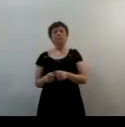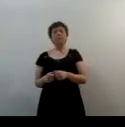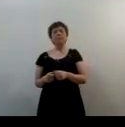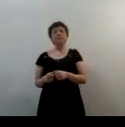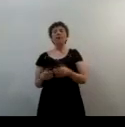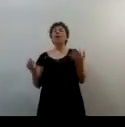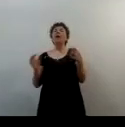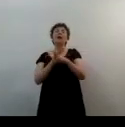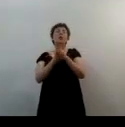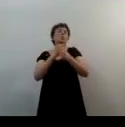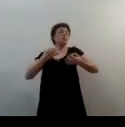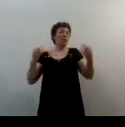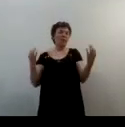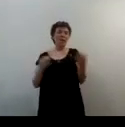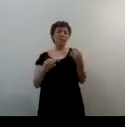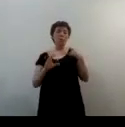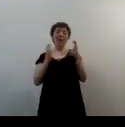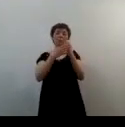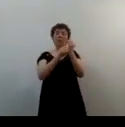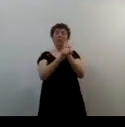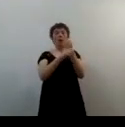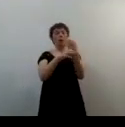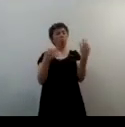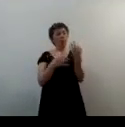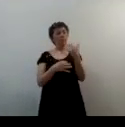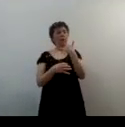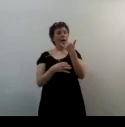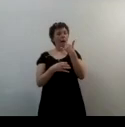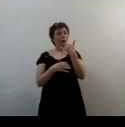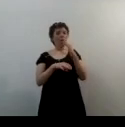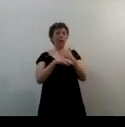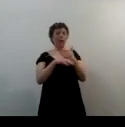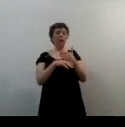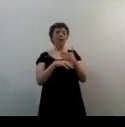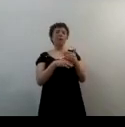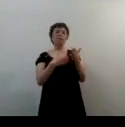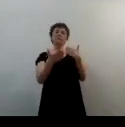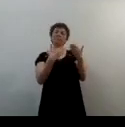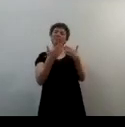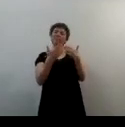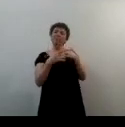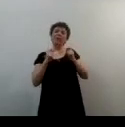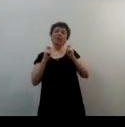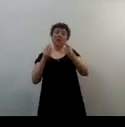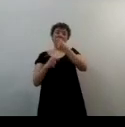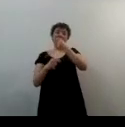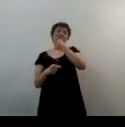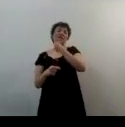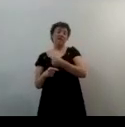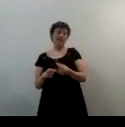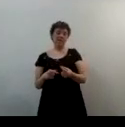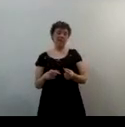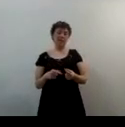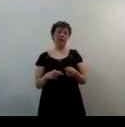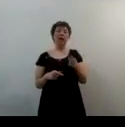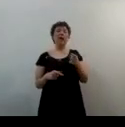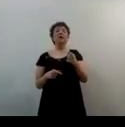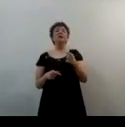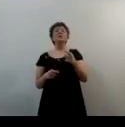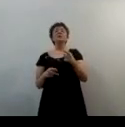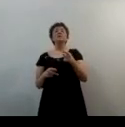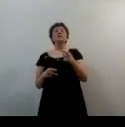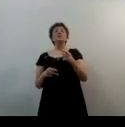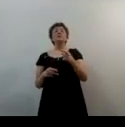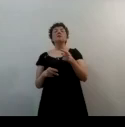o que tenga equipo de trabajo que pueda, obviamente, facilitarlo. Pero bueno, que esto, más que una defensa a lo que hago yo, es